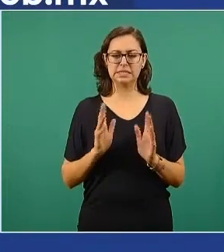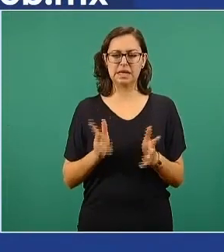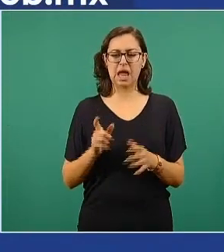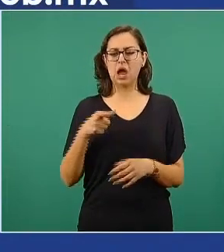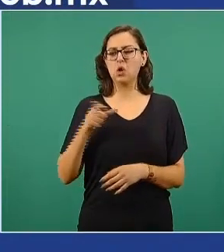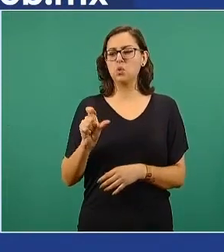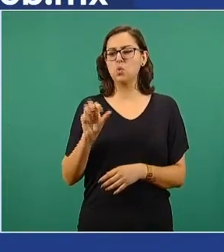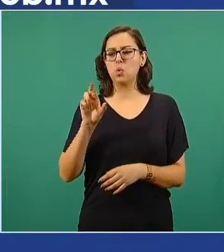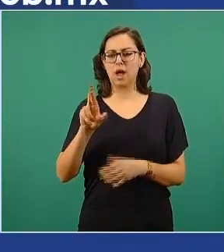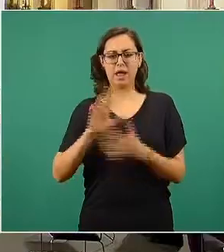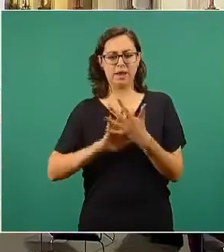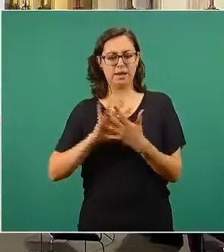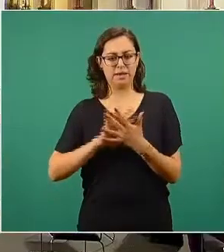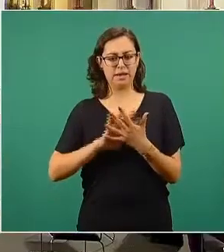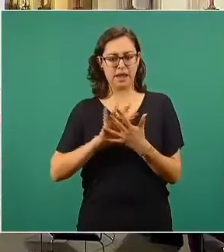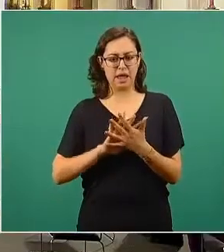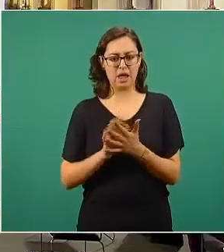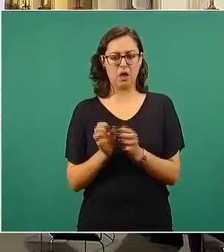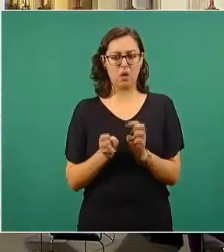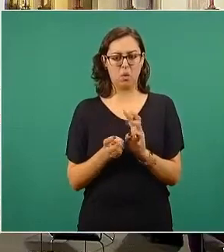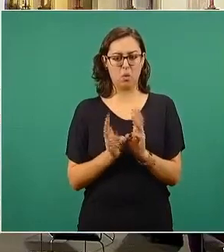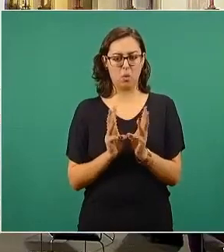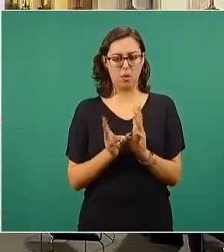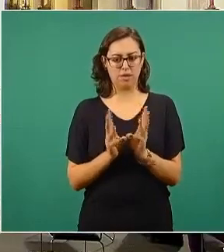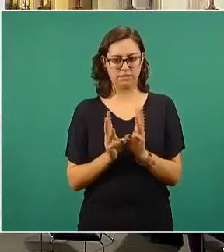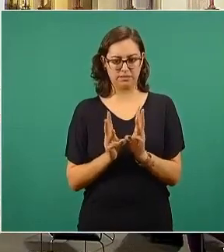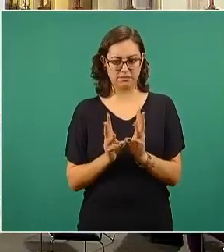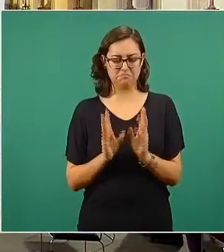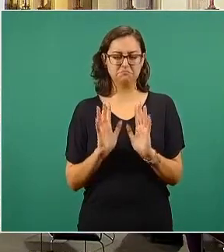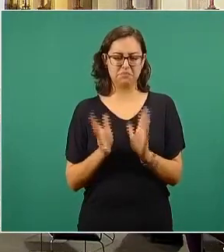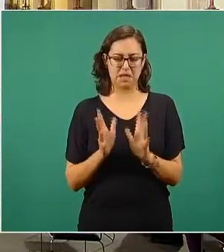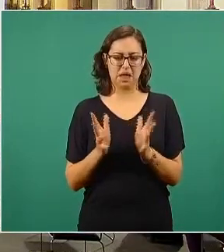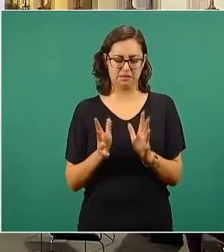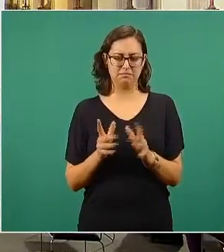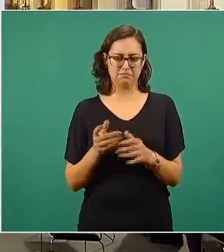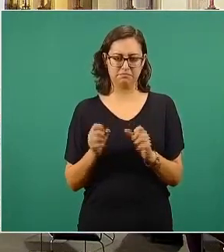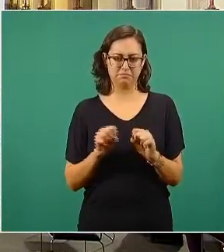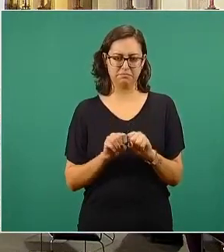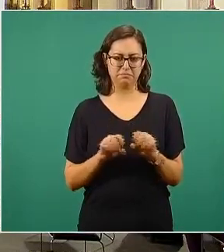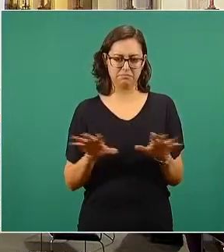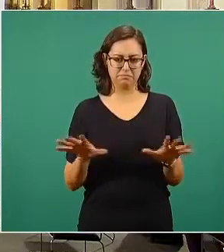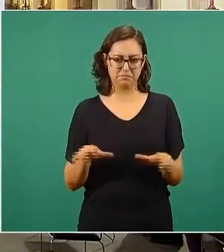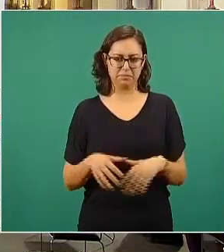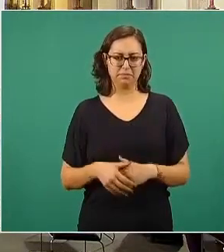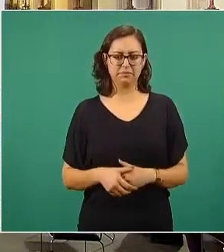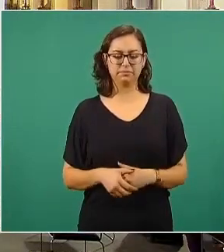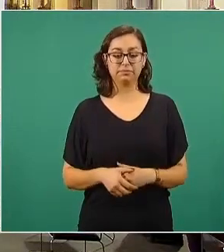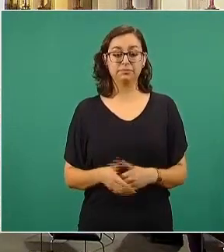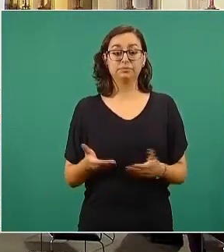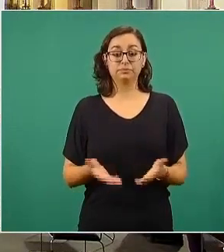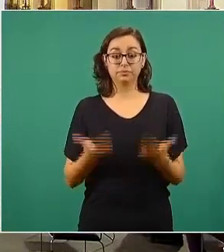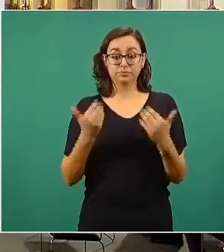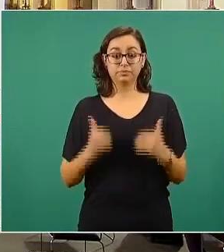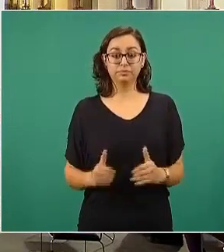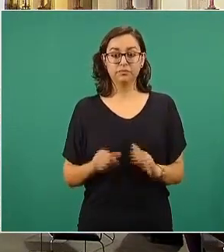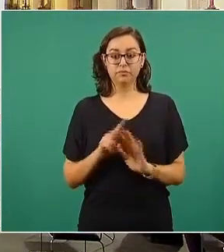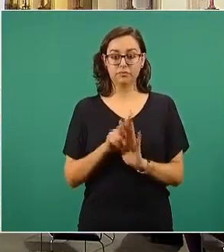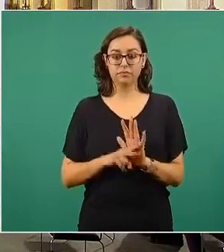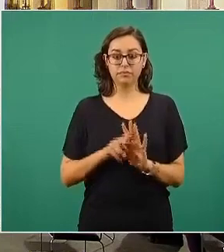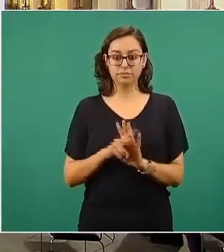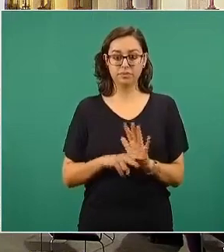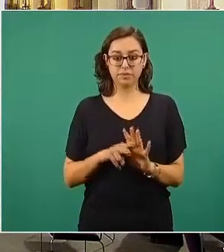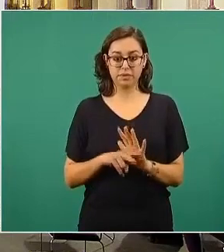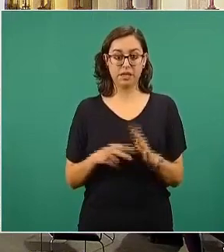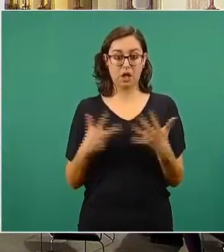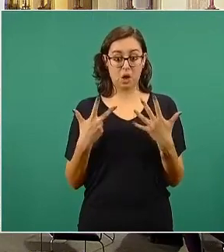medio de WhatsApp para que las tres cosas estén integradas. Muy bien, vamos a ver los videos, son 8 videos, pero